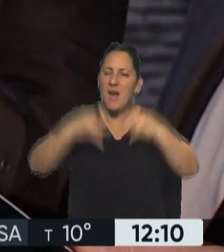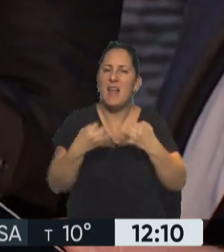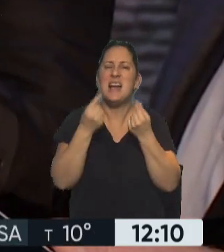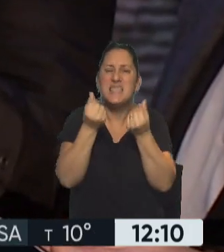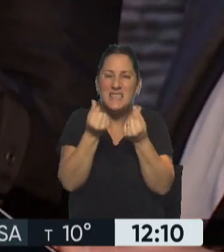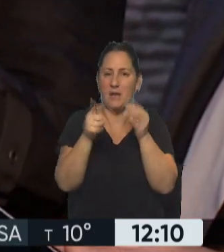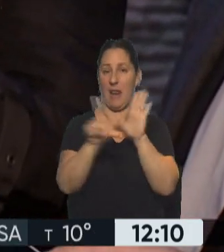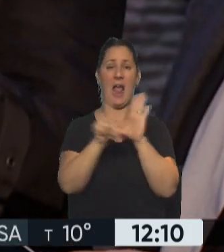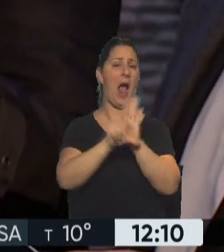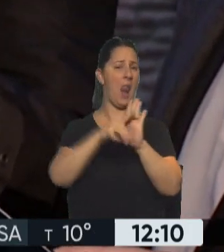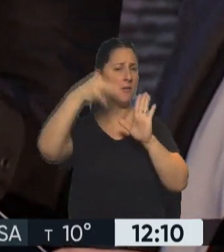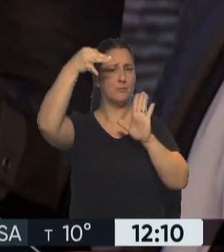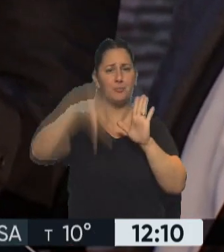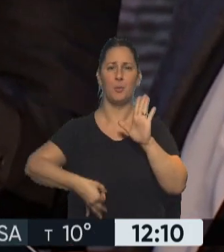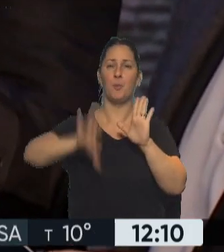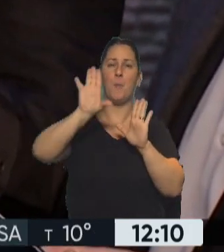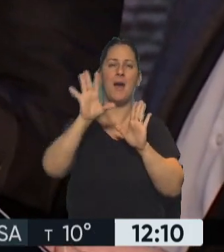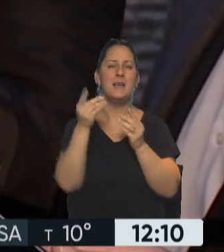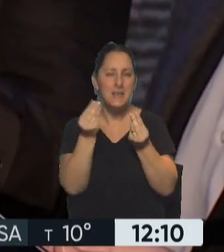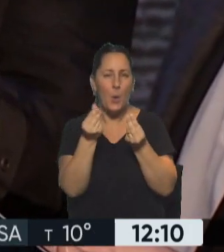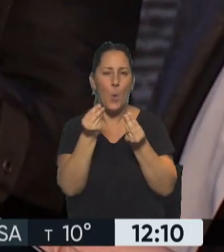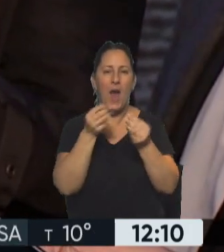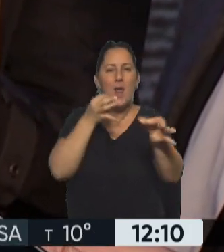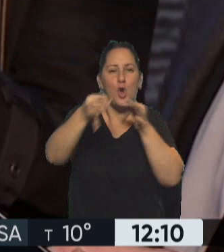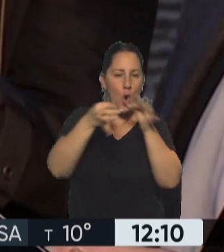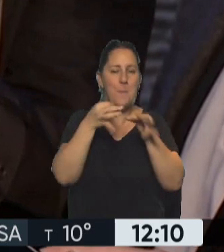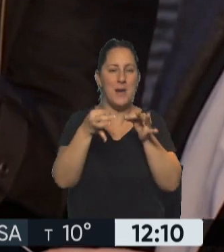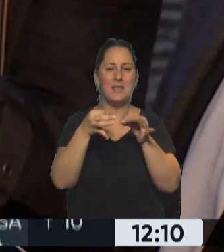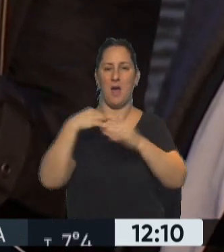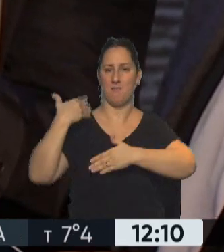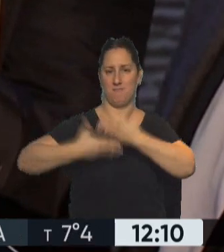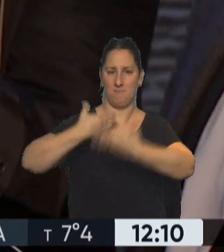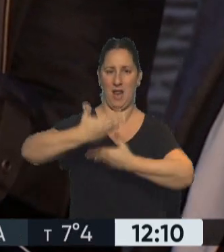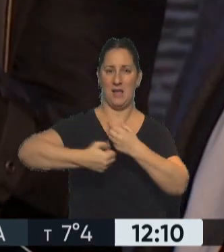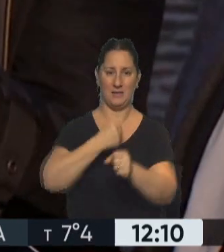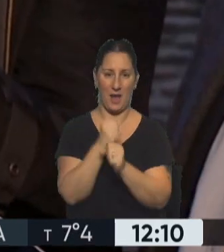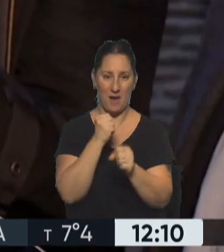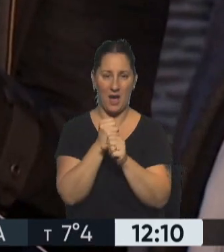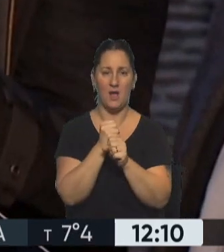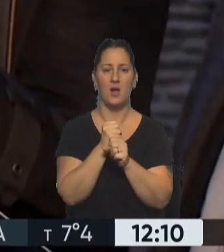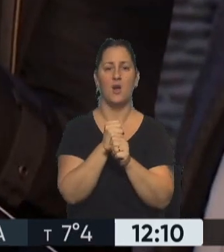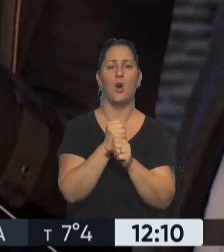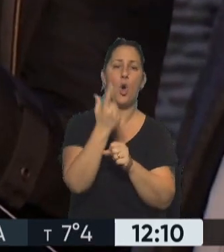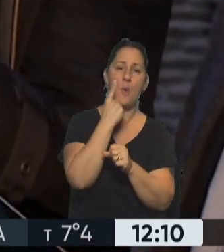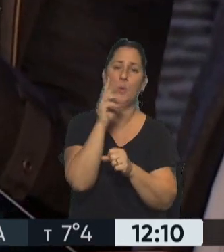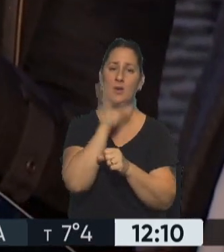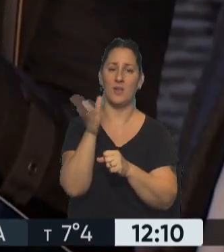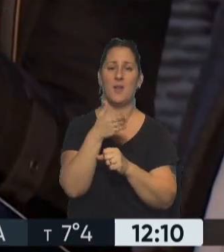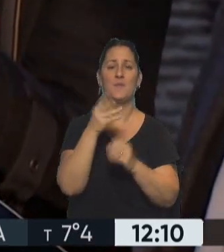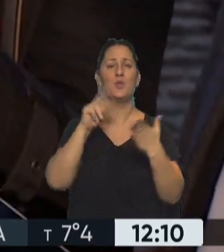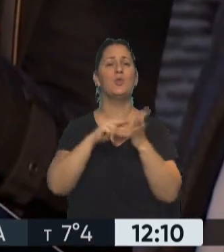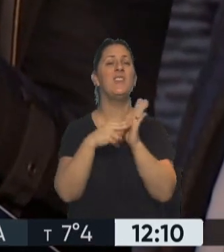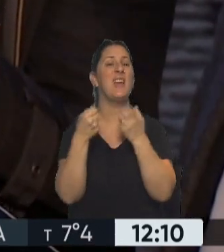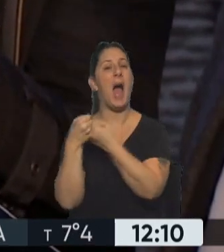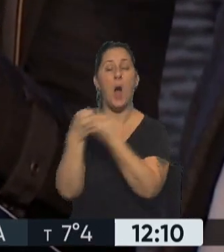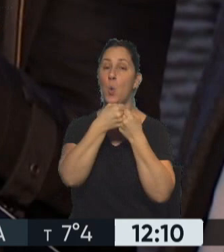la legalidad, por supuesto, pero además en la legitimidad de llevar adelante las gestiones con todas y con todos. Que no significa ponerse